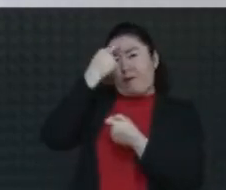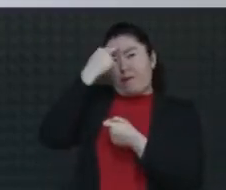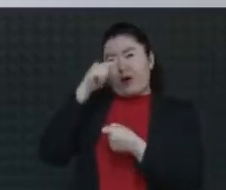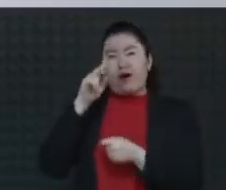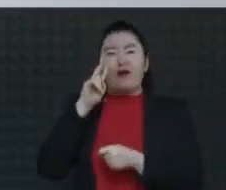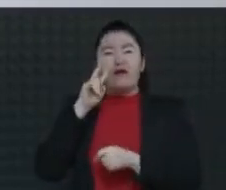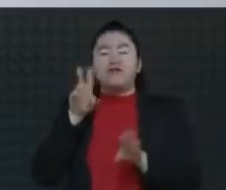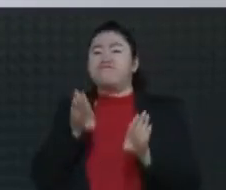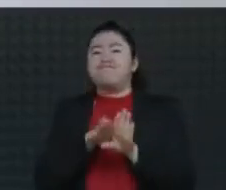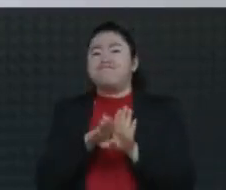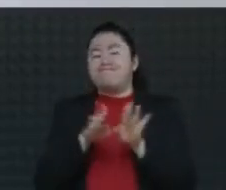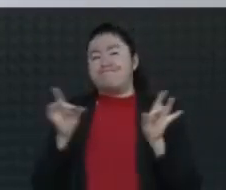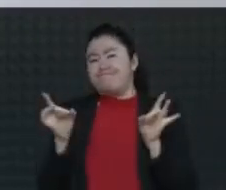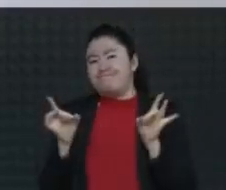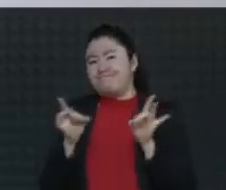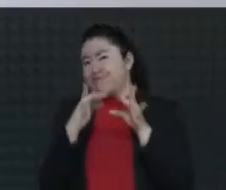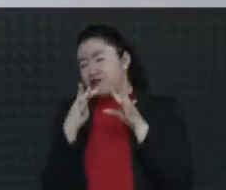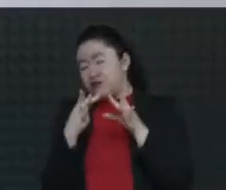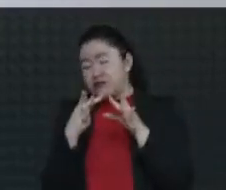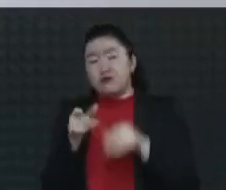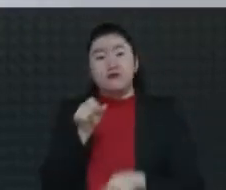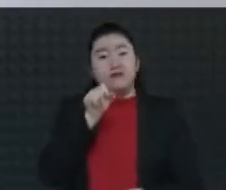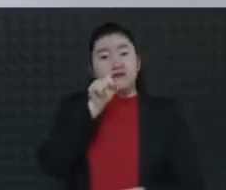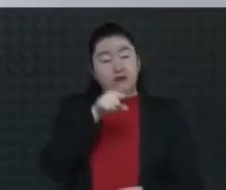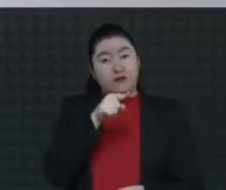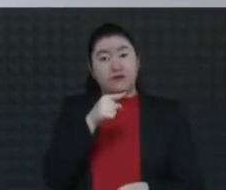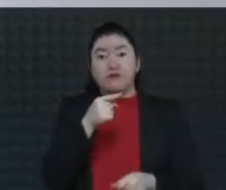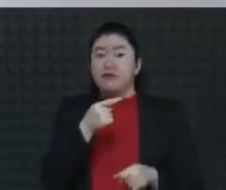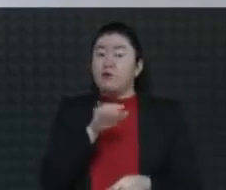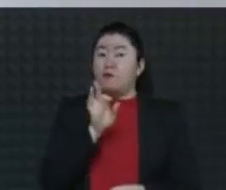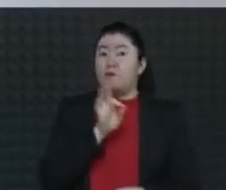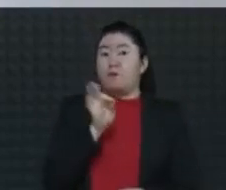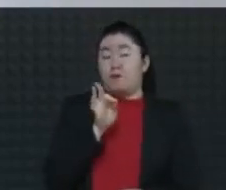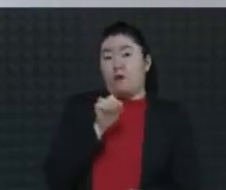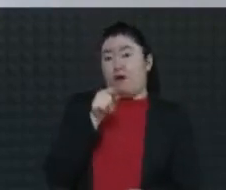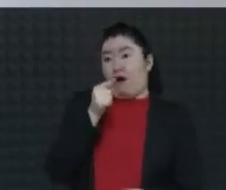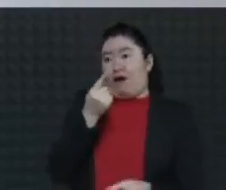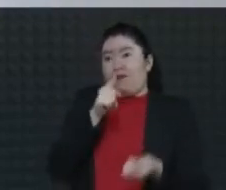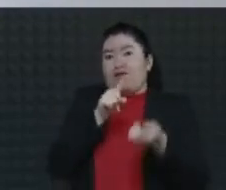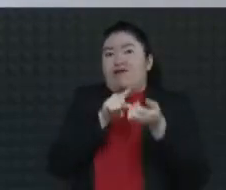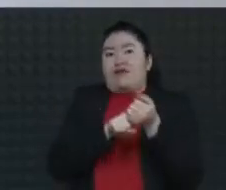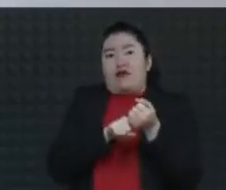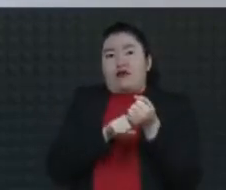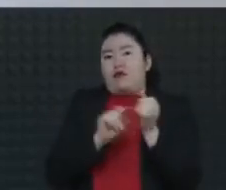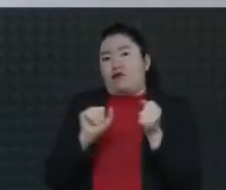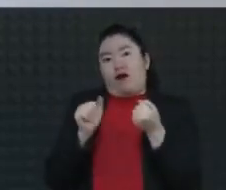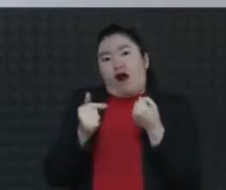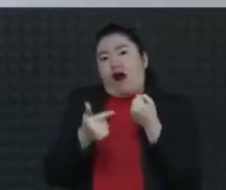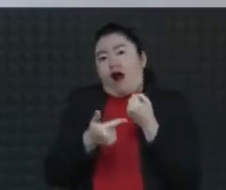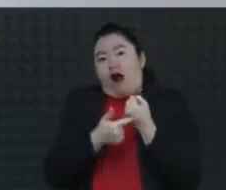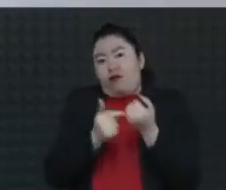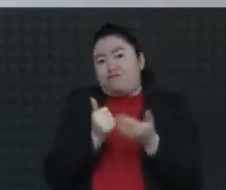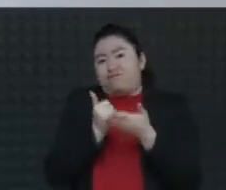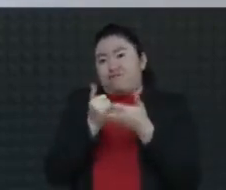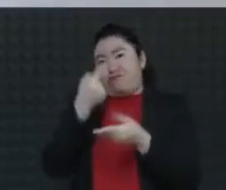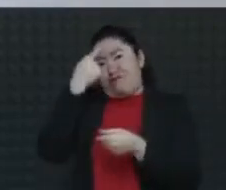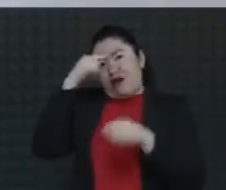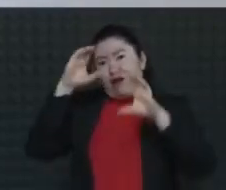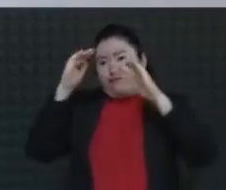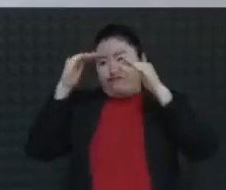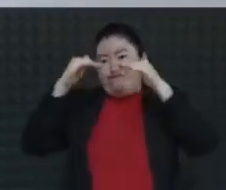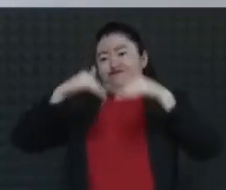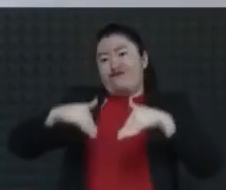eventos y la significancia de posibles factores contribuyentes.